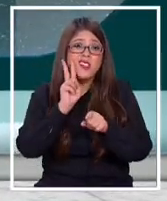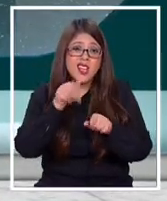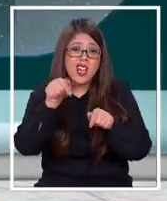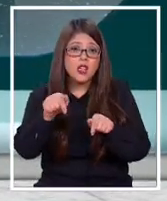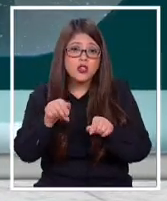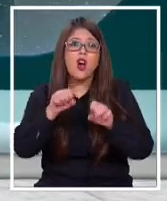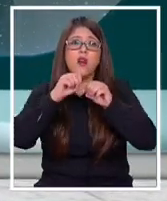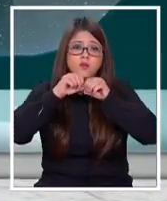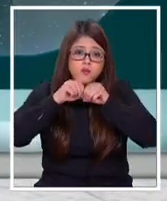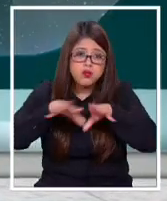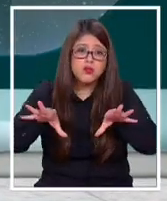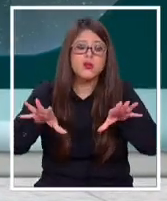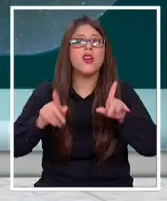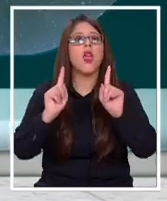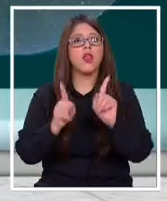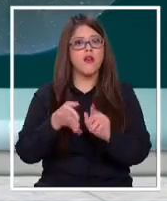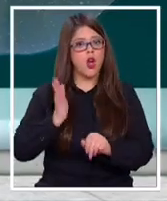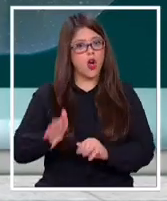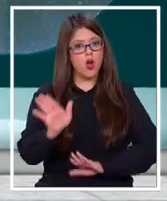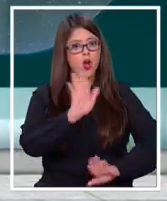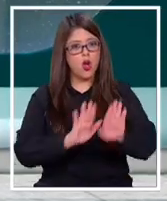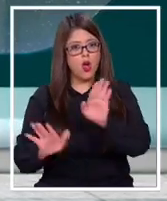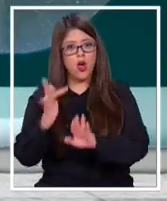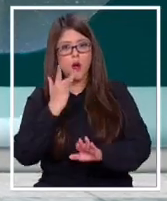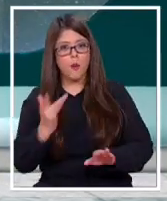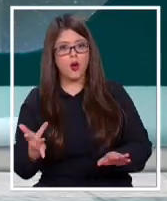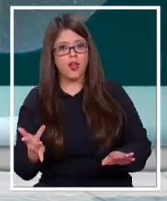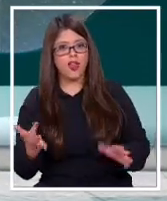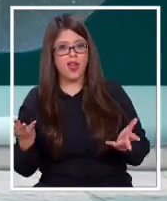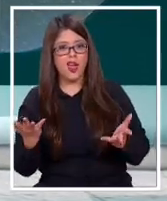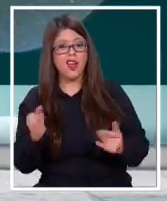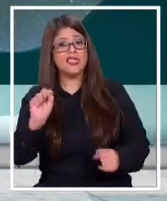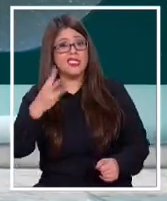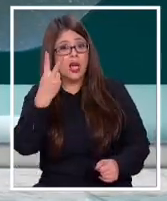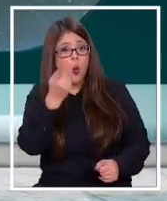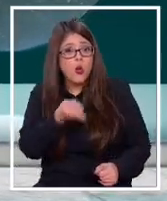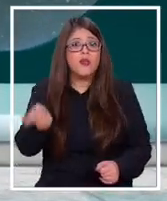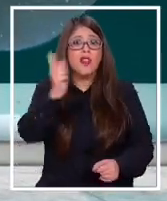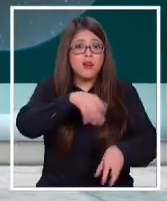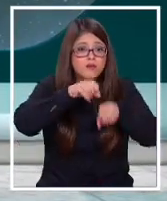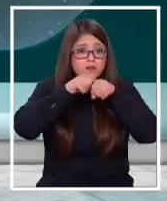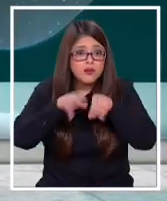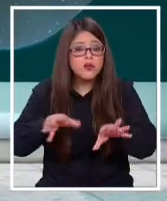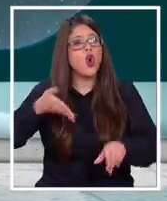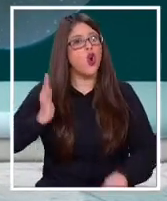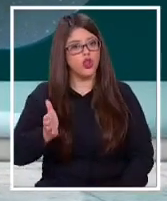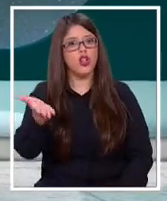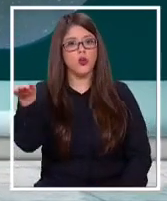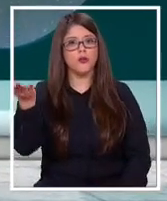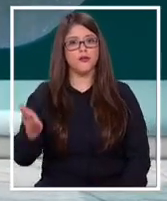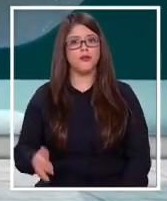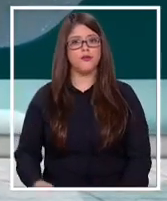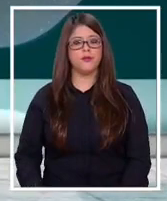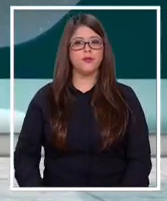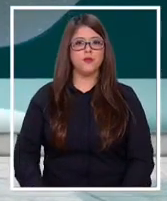contagio. Y hay que seguir cuidándose porque la segunda ola sigue latente. Escuche.